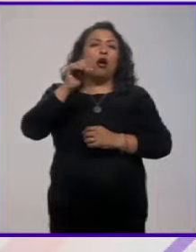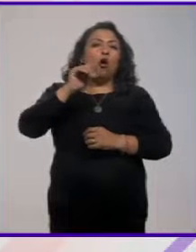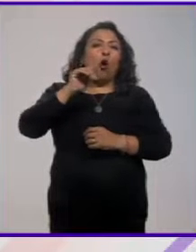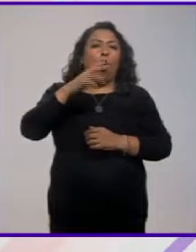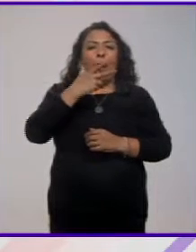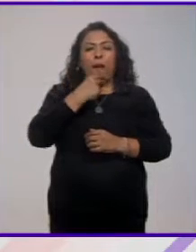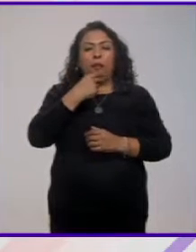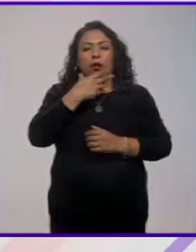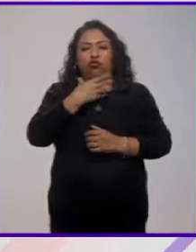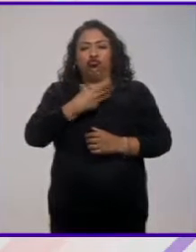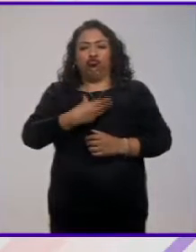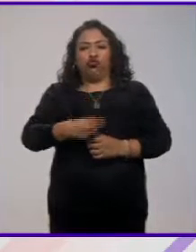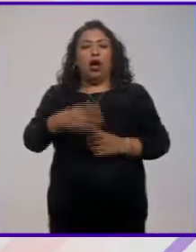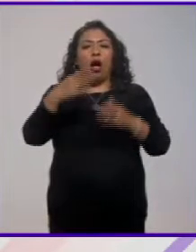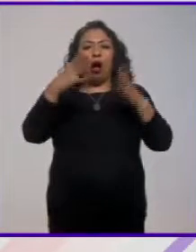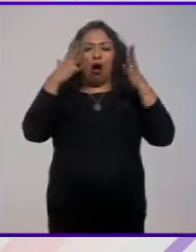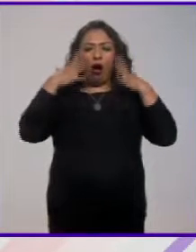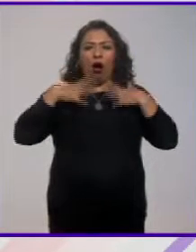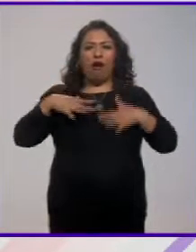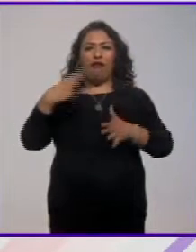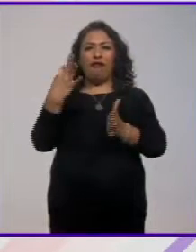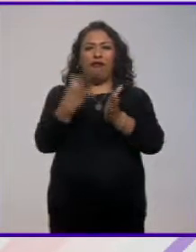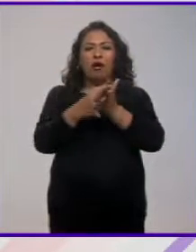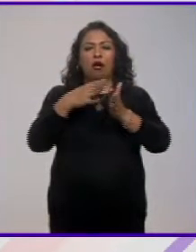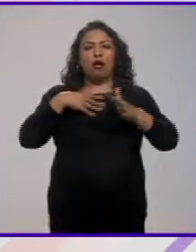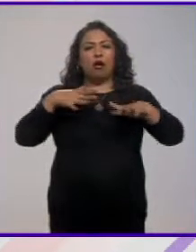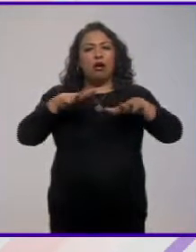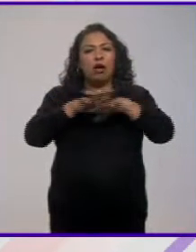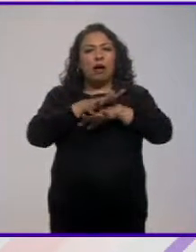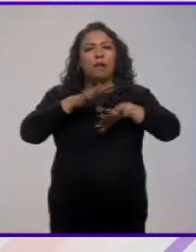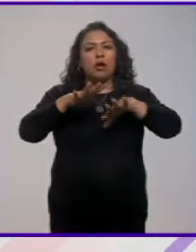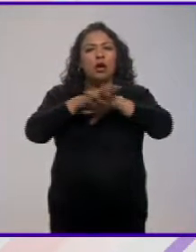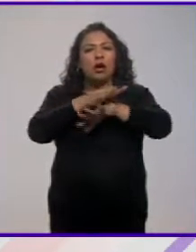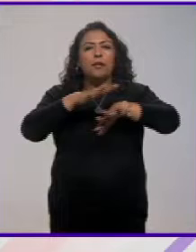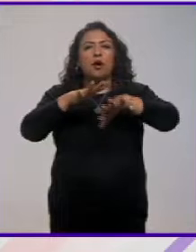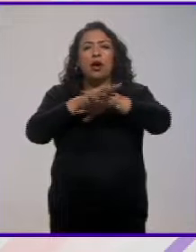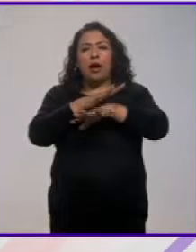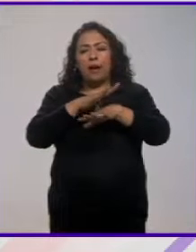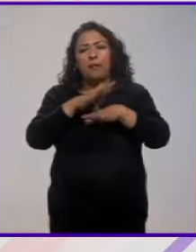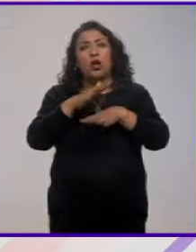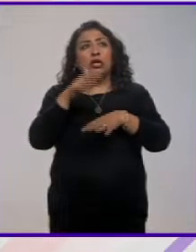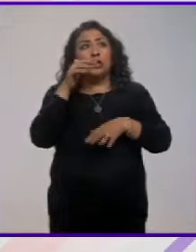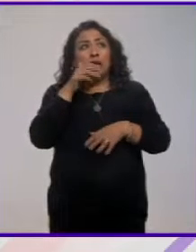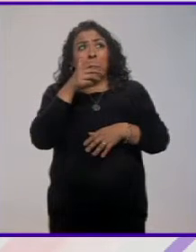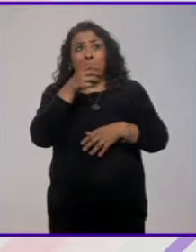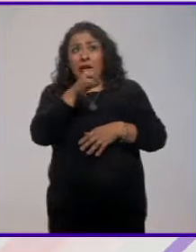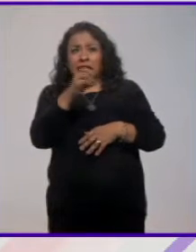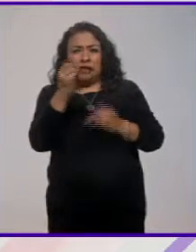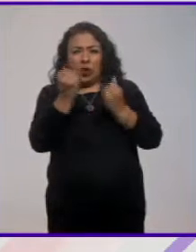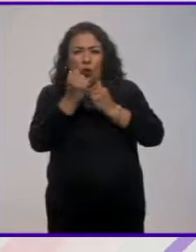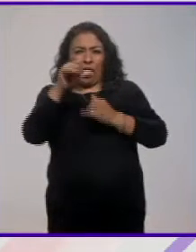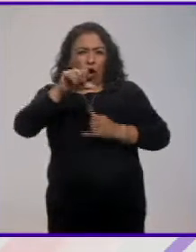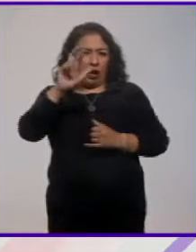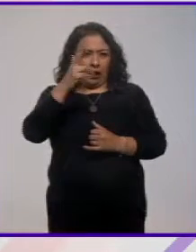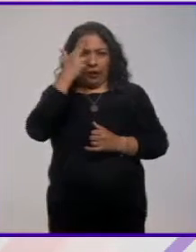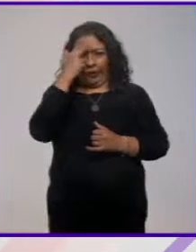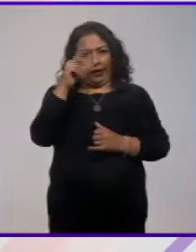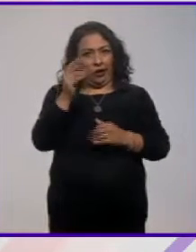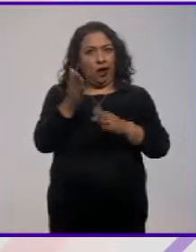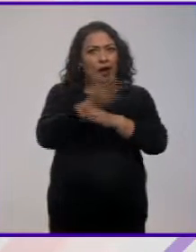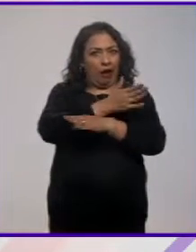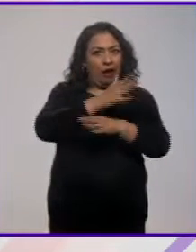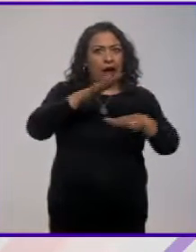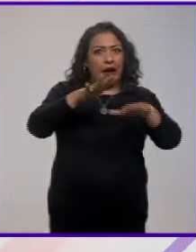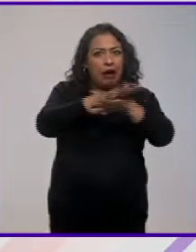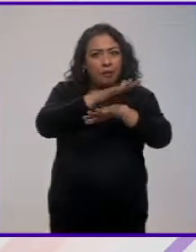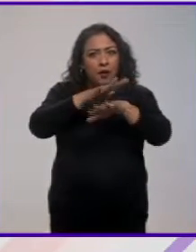largo con la armadura, que fue cambiando y modificándose. No siempre es como ahora lo recordamos. Esto nos remite a